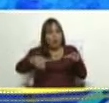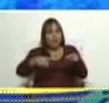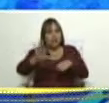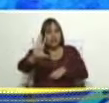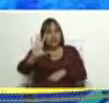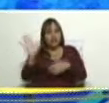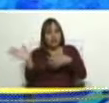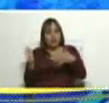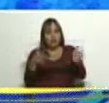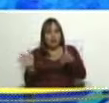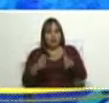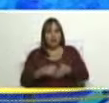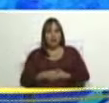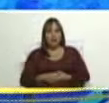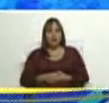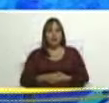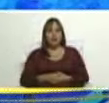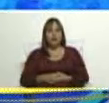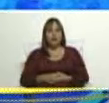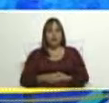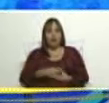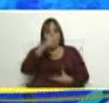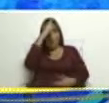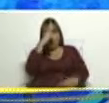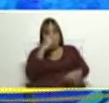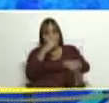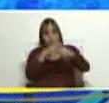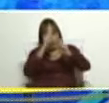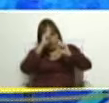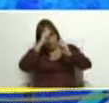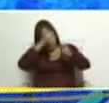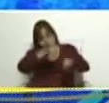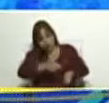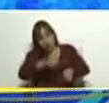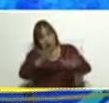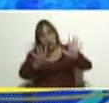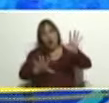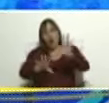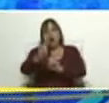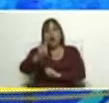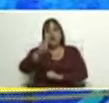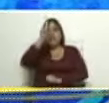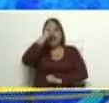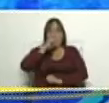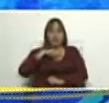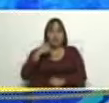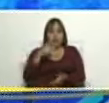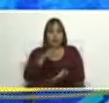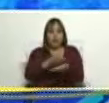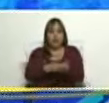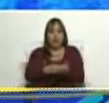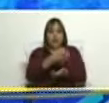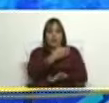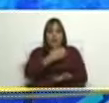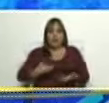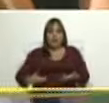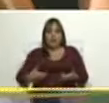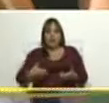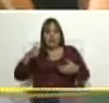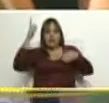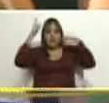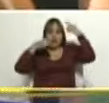marzo, en homenaje a los 11 años de nuestro comandante Hugo Chávez,